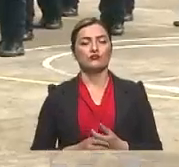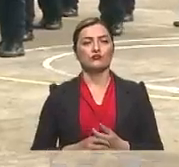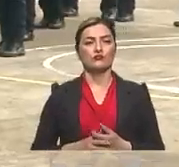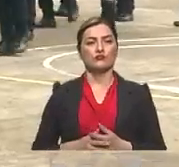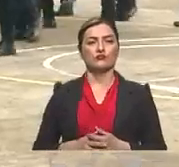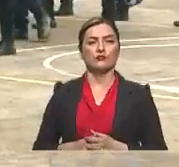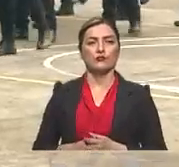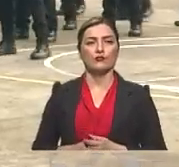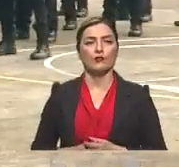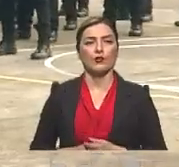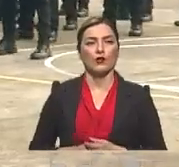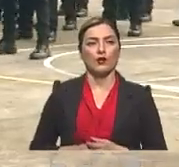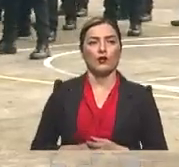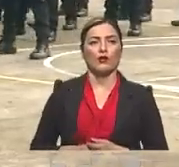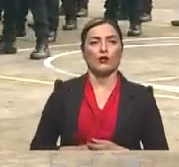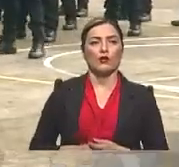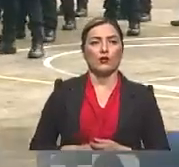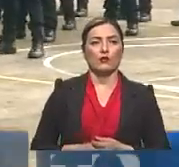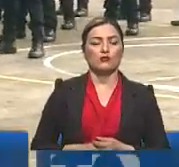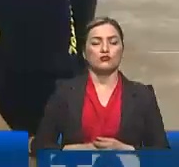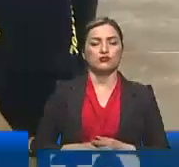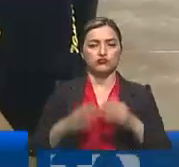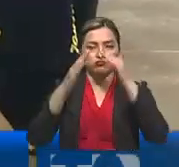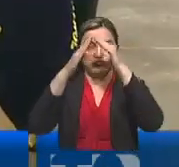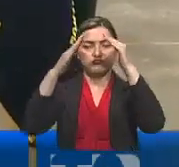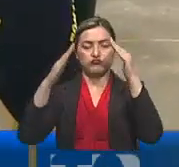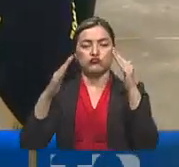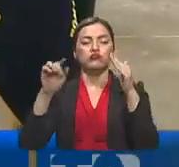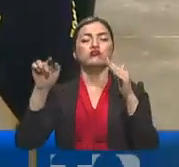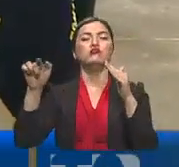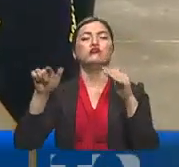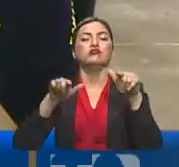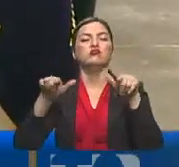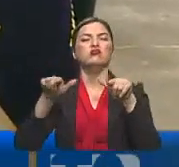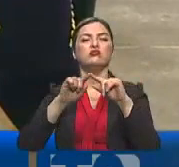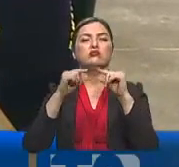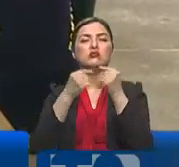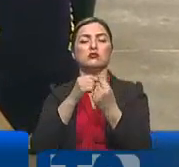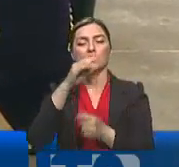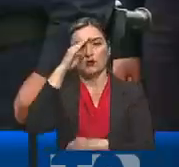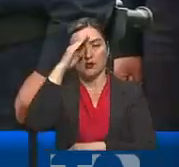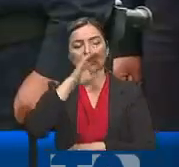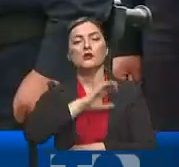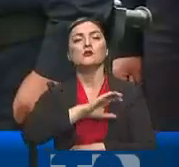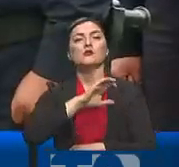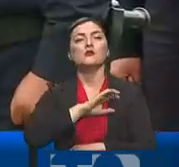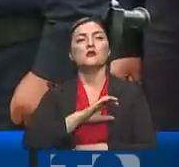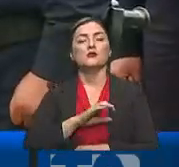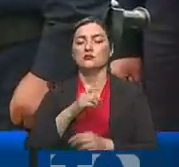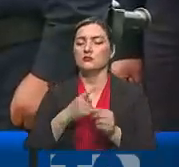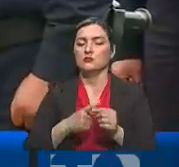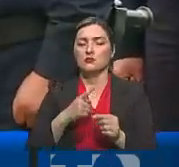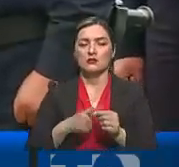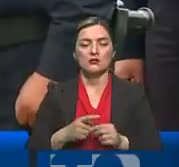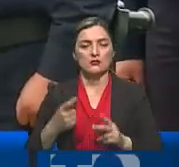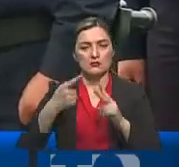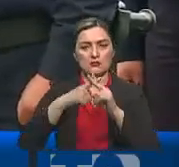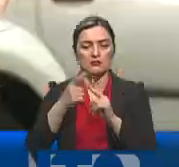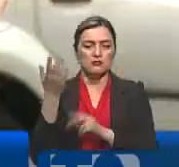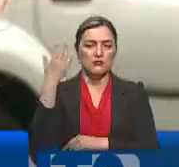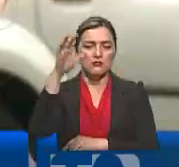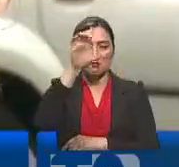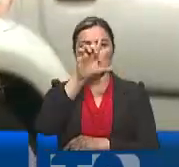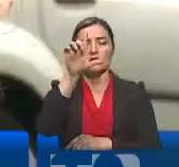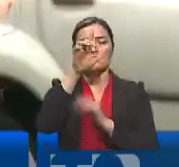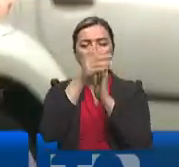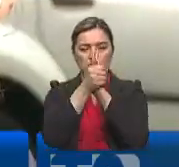en las instalaciones del cuartel oscar andrango para el ancho del cuerpo de agentes de control metropolitano de quito se inició el pasado lunes